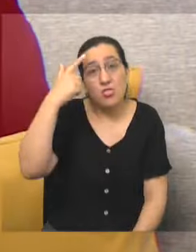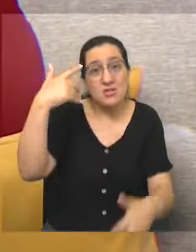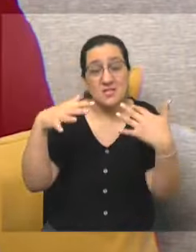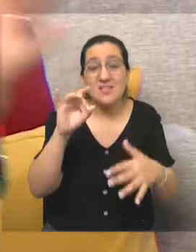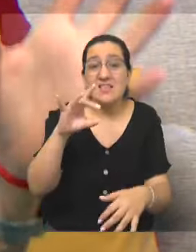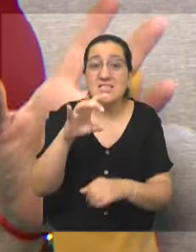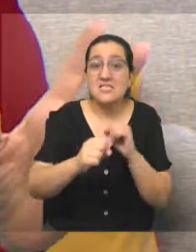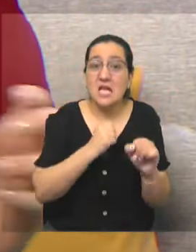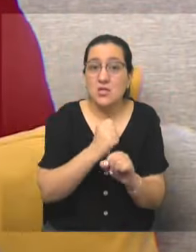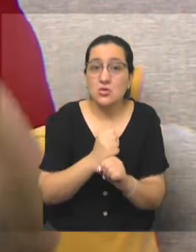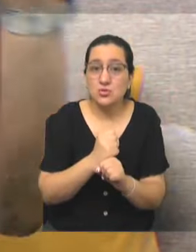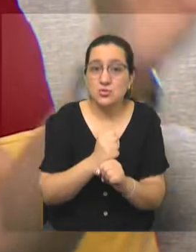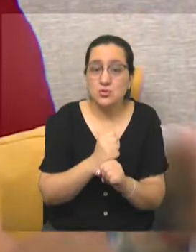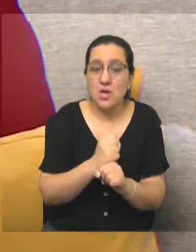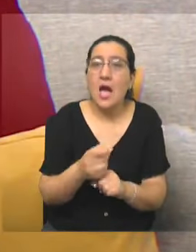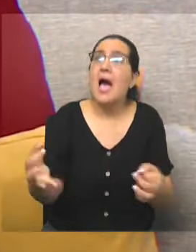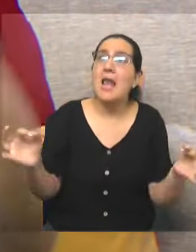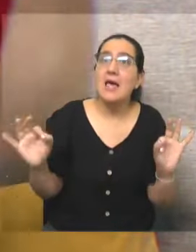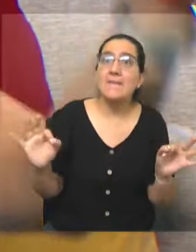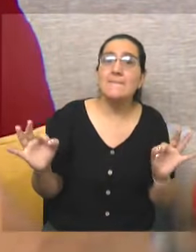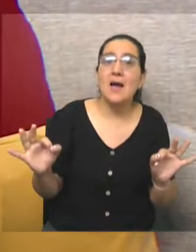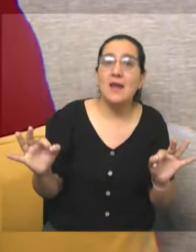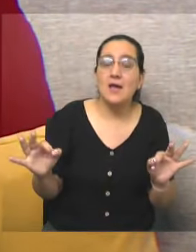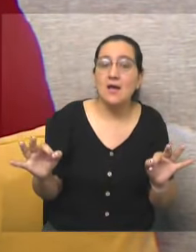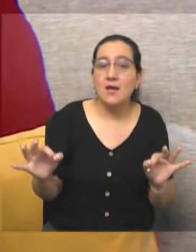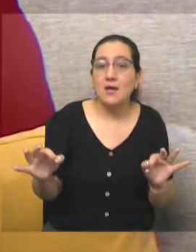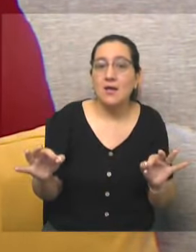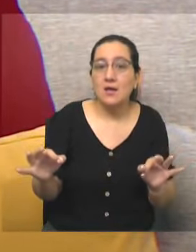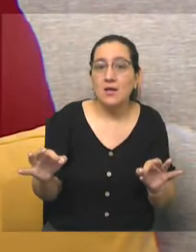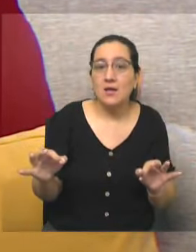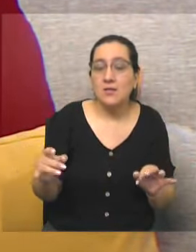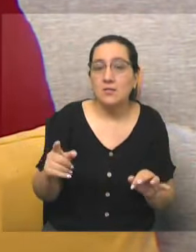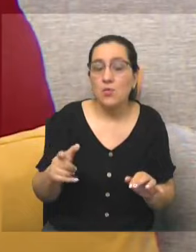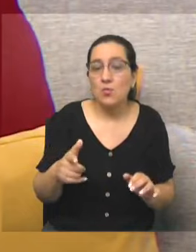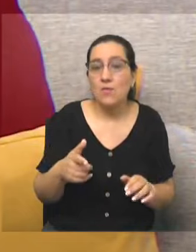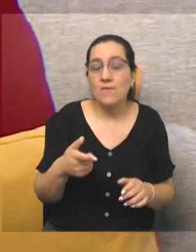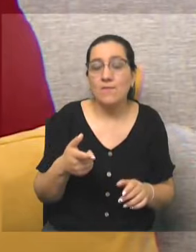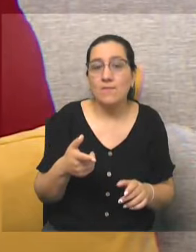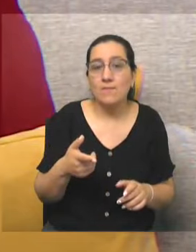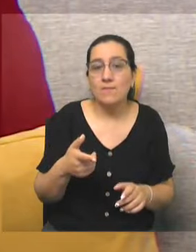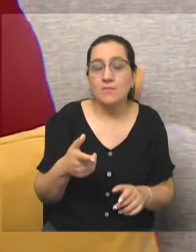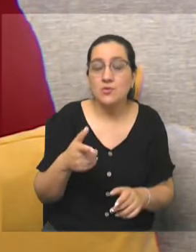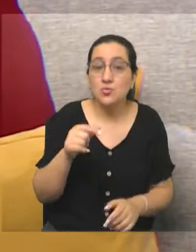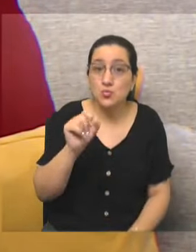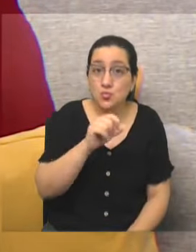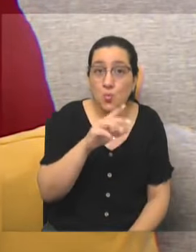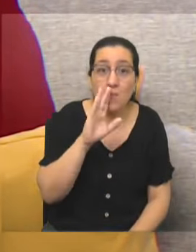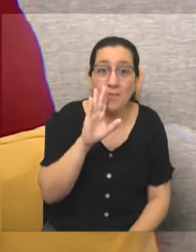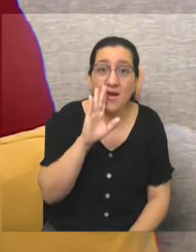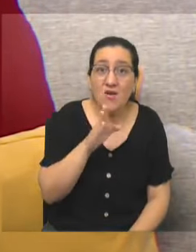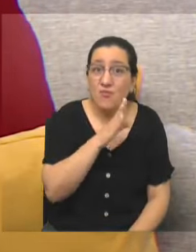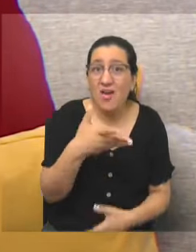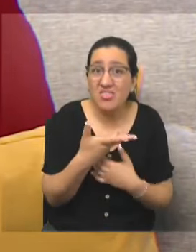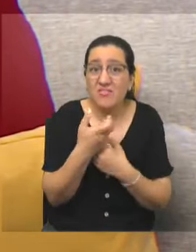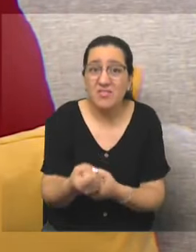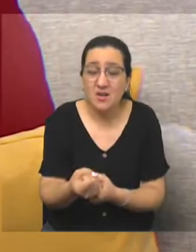es es la hermana de alguien, un sicario, y su mamá tuvo que salir a